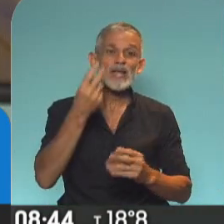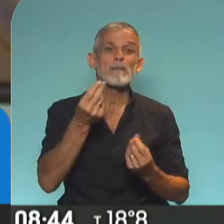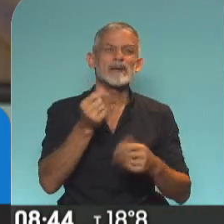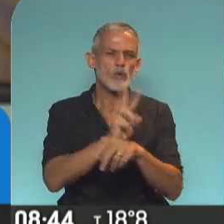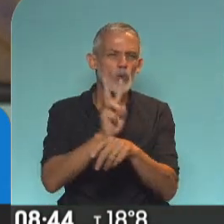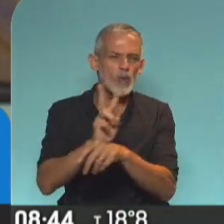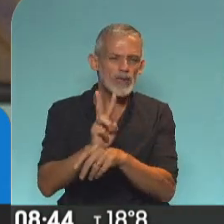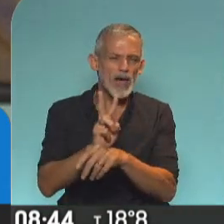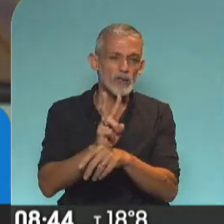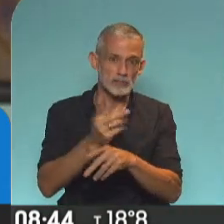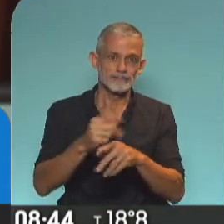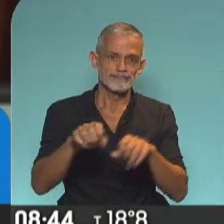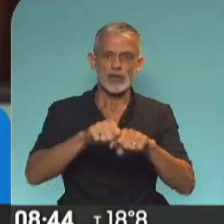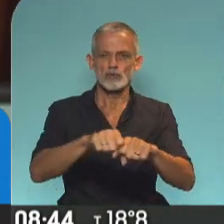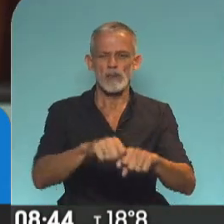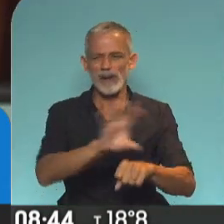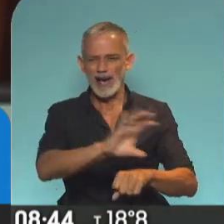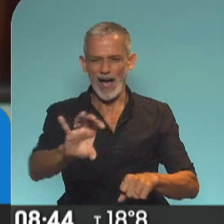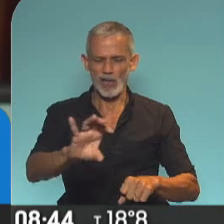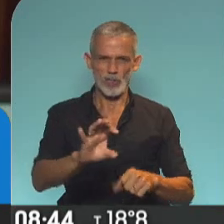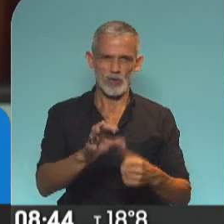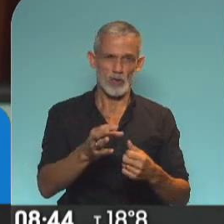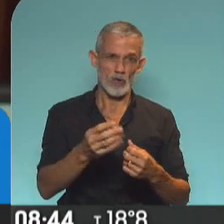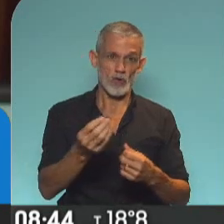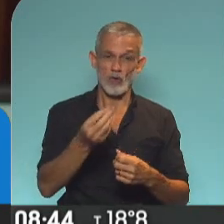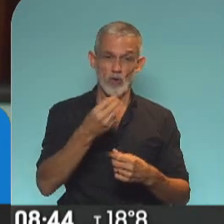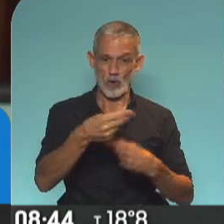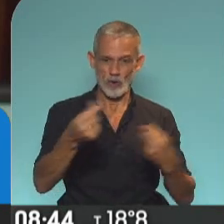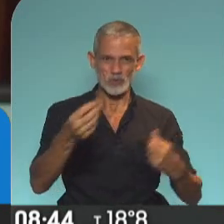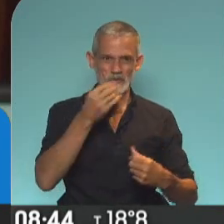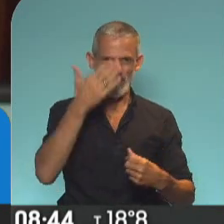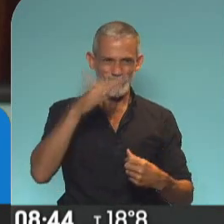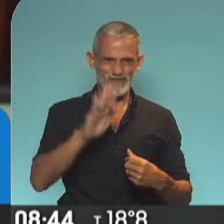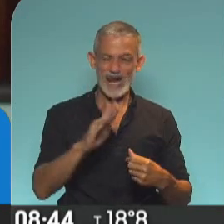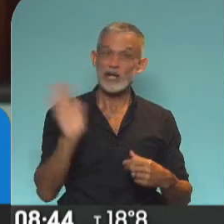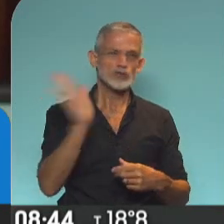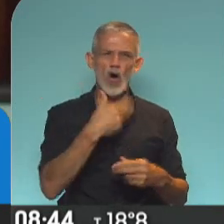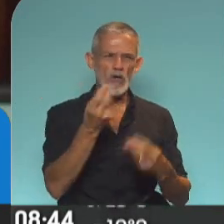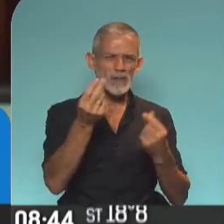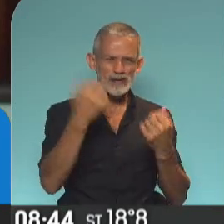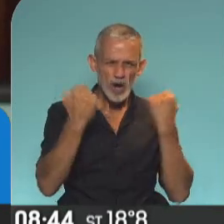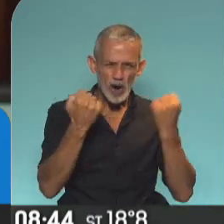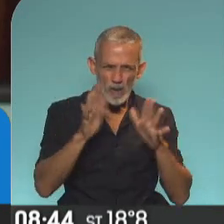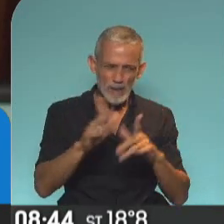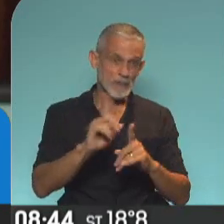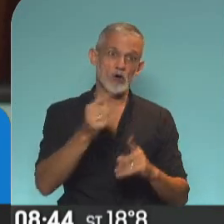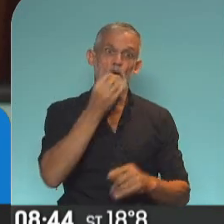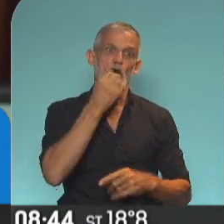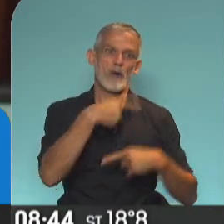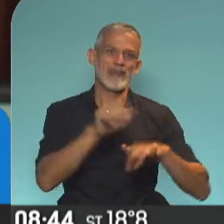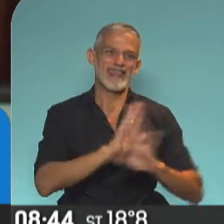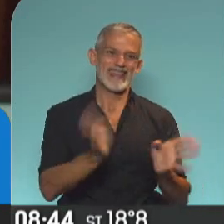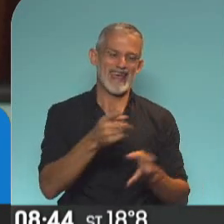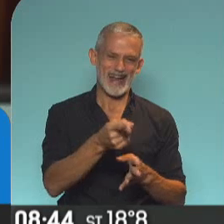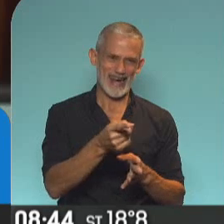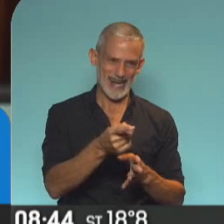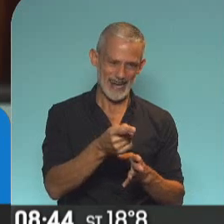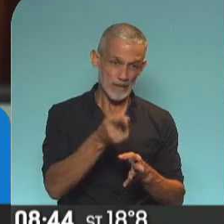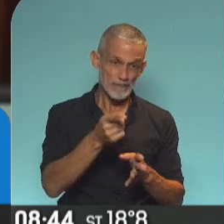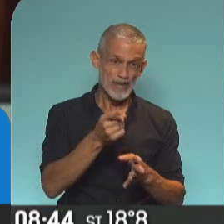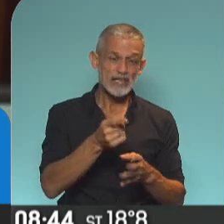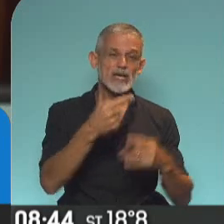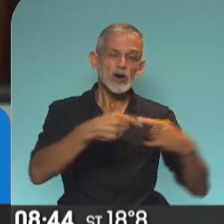discusión respecto de la regulación de la mesa de los argentinos, como gusta decir. Y ahora, hoy en la reunión por el acuerdo de precios y salarios